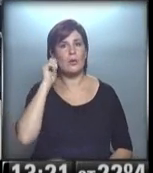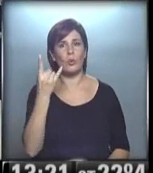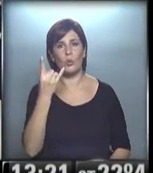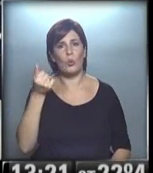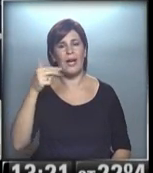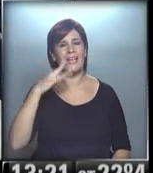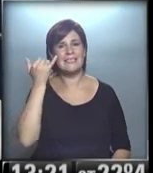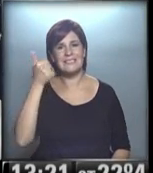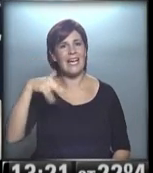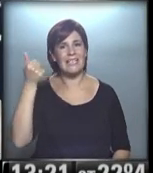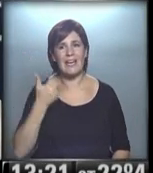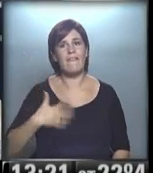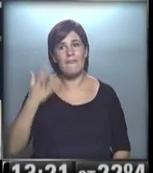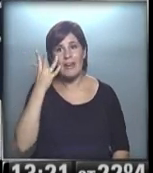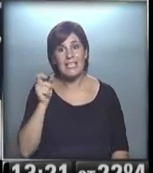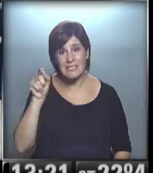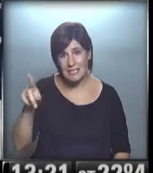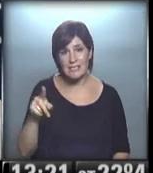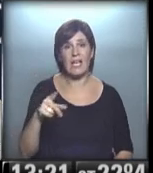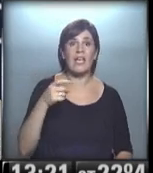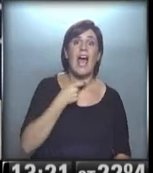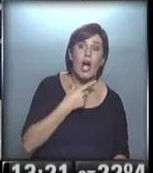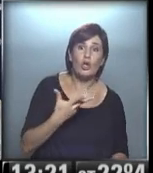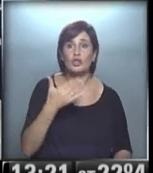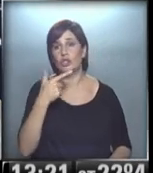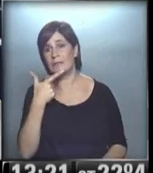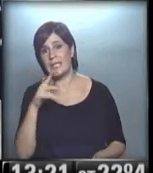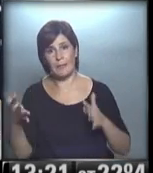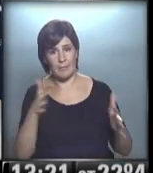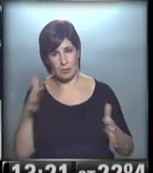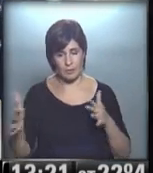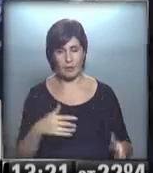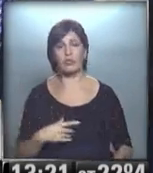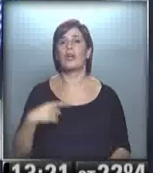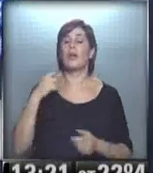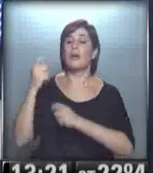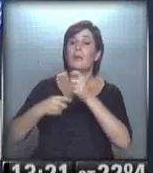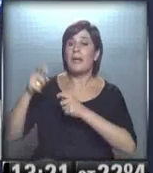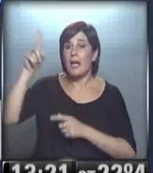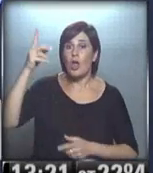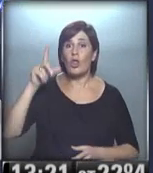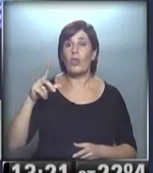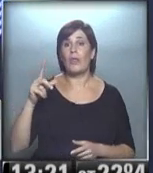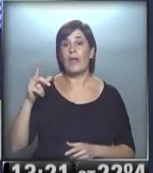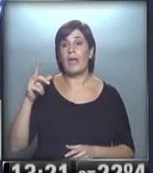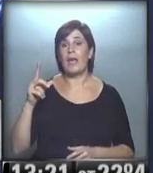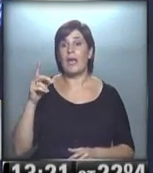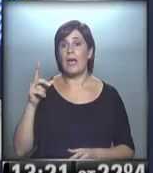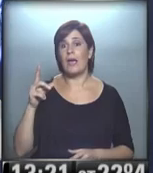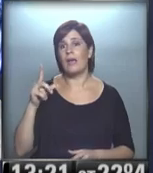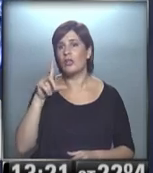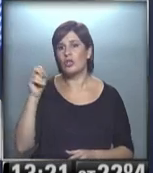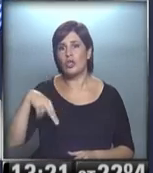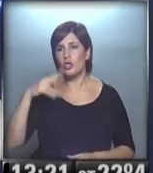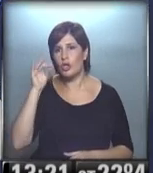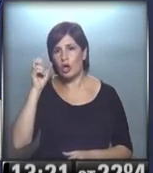septiembre próximos un grupo de reaseguradores del mercado de Londres más de 30 reaseguradores que viajaron a la Argentina que